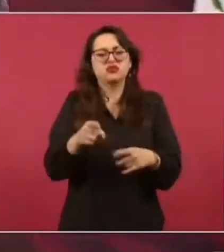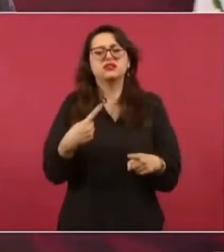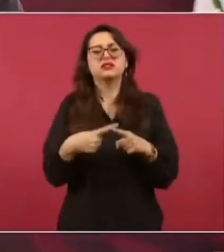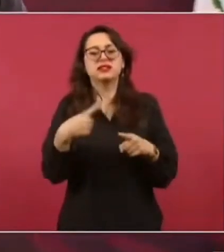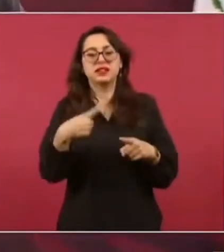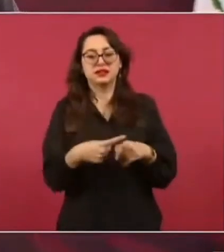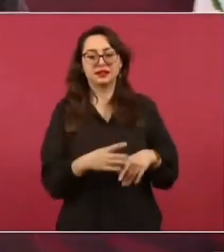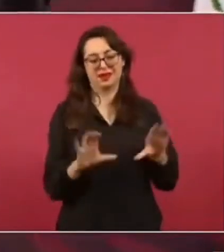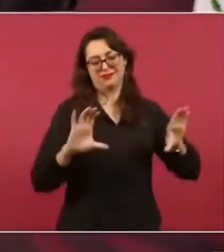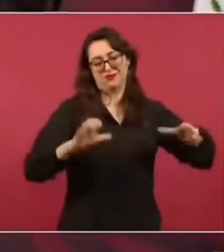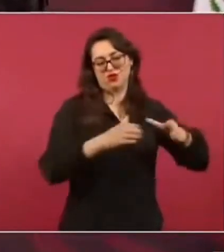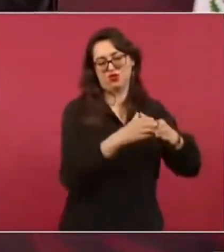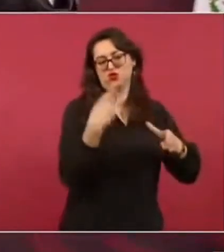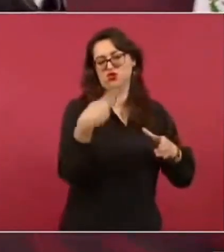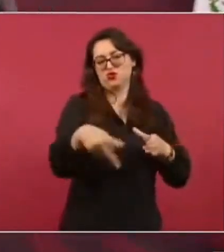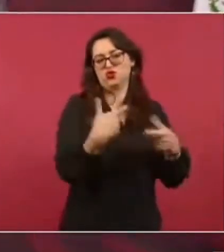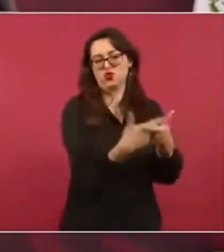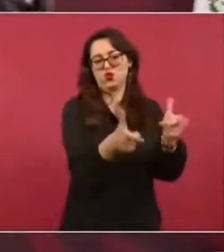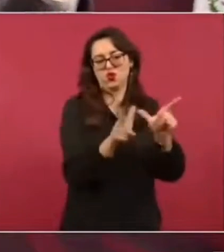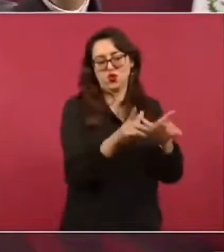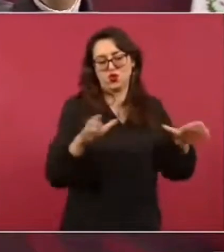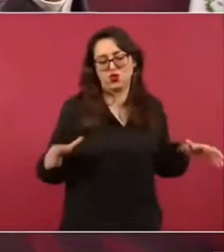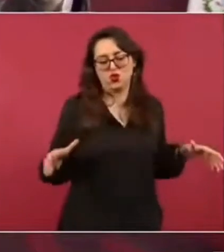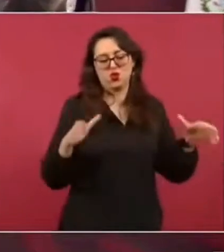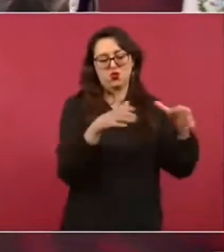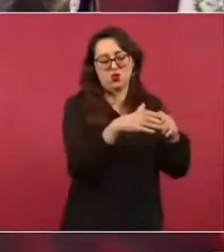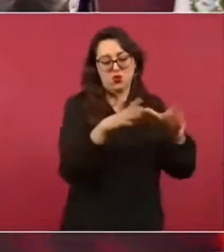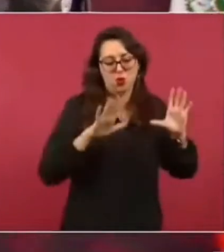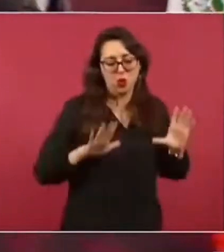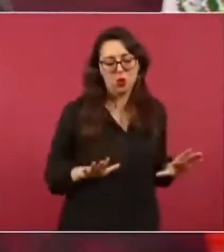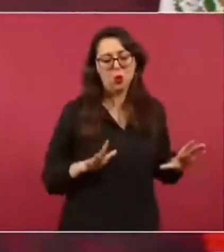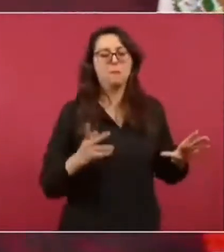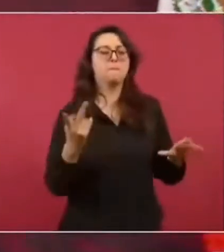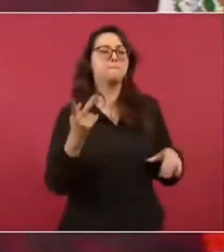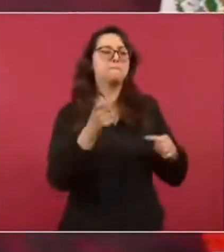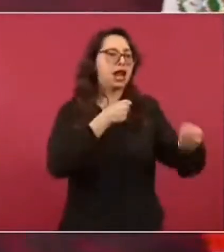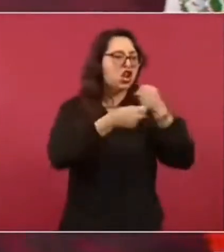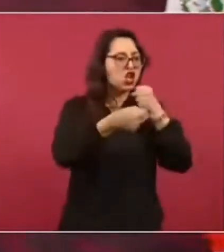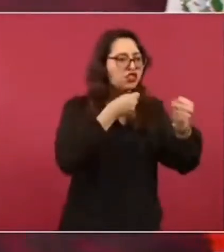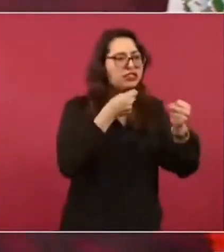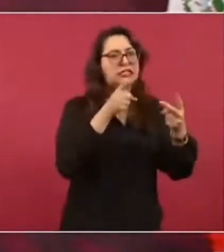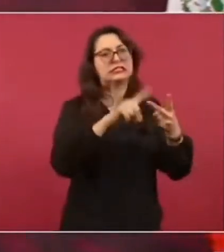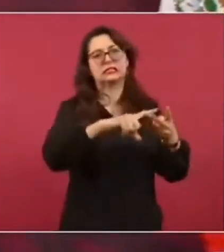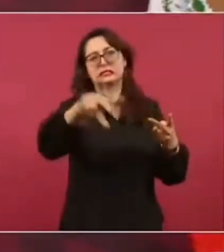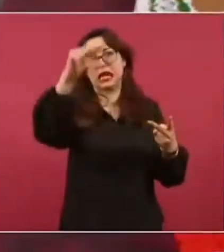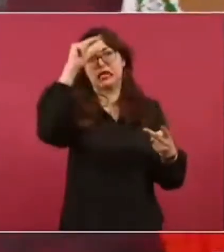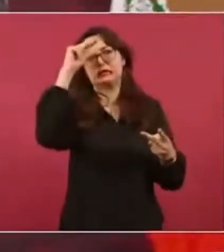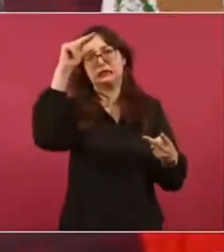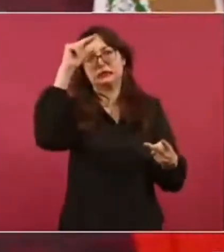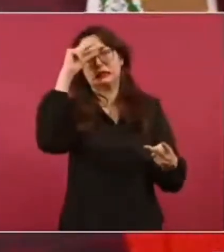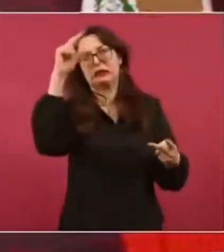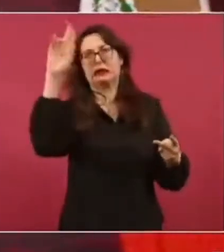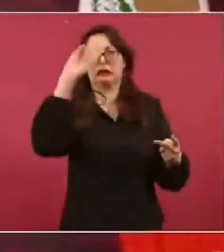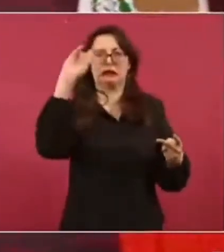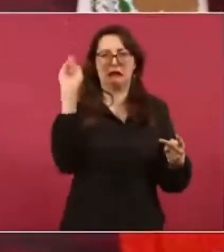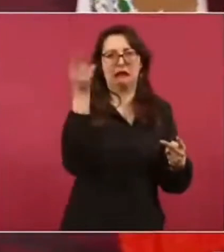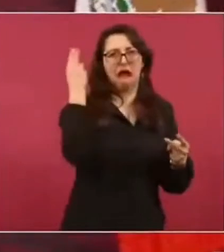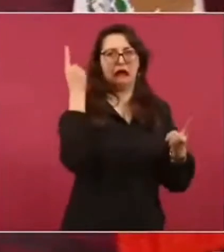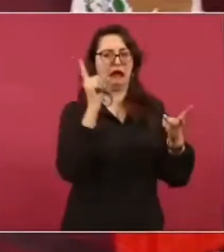La política es asunto de los periodistas, de los intelectuales,